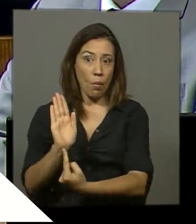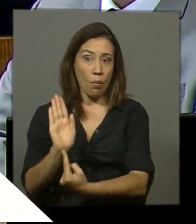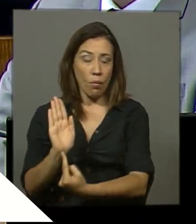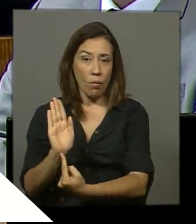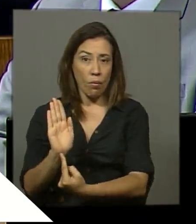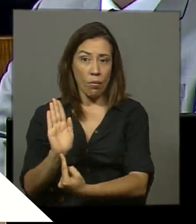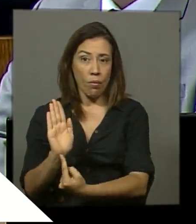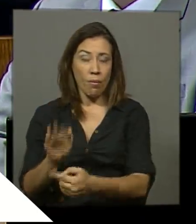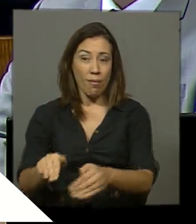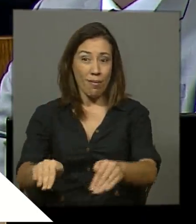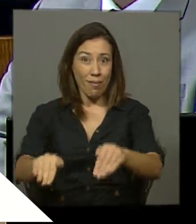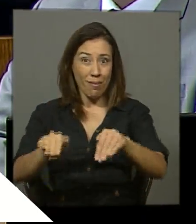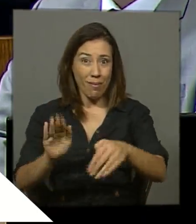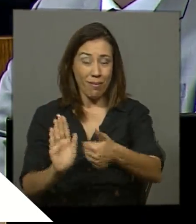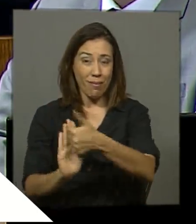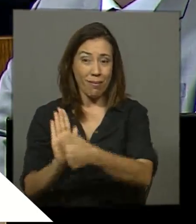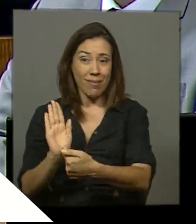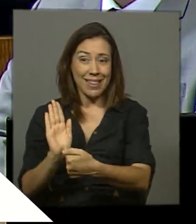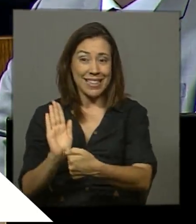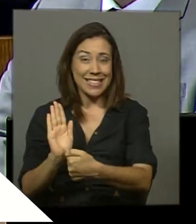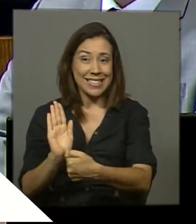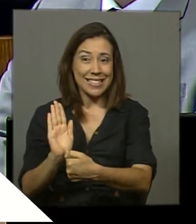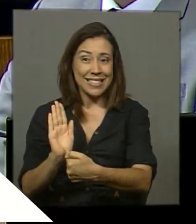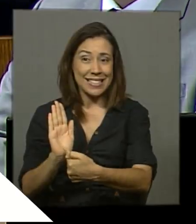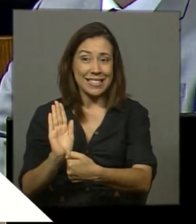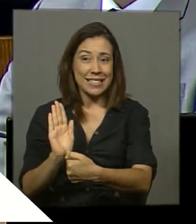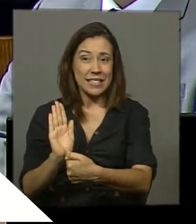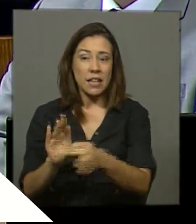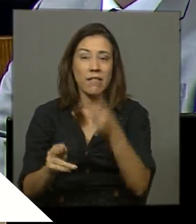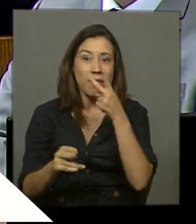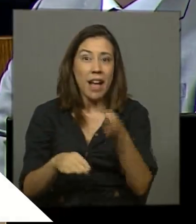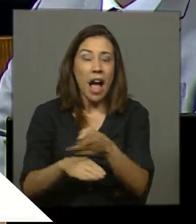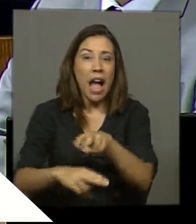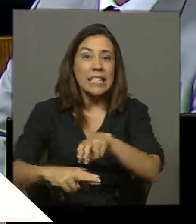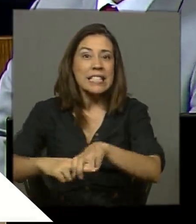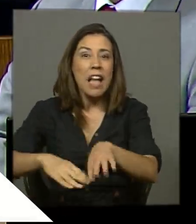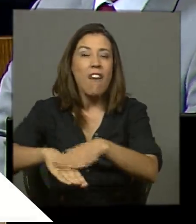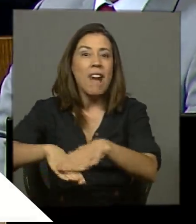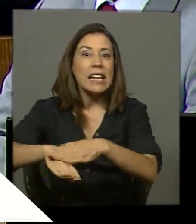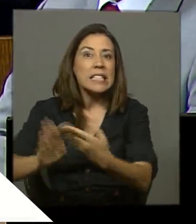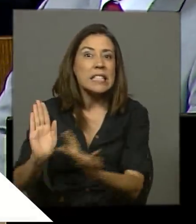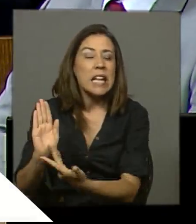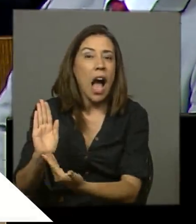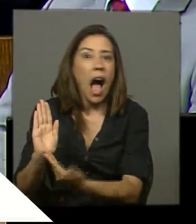en la misma foto ahí hay una silla vacía